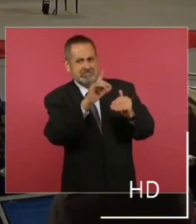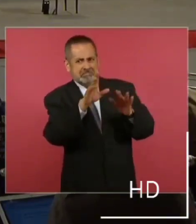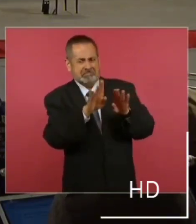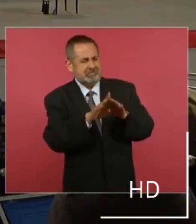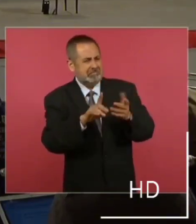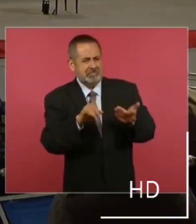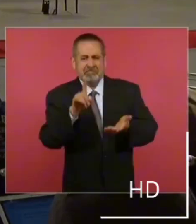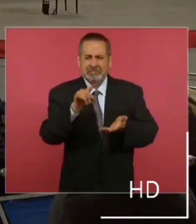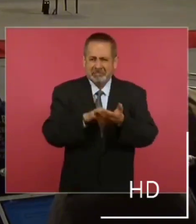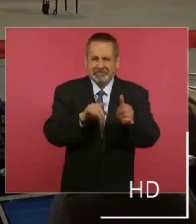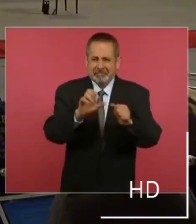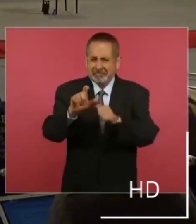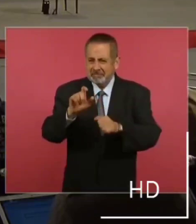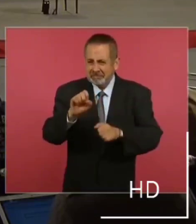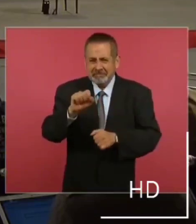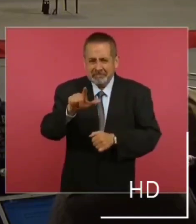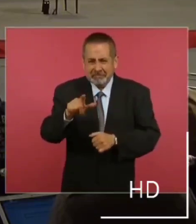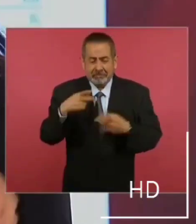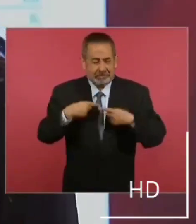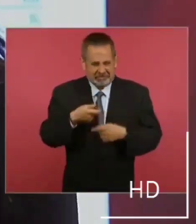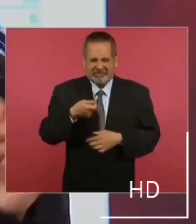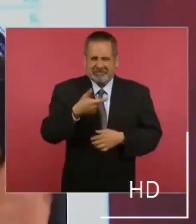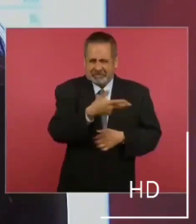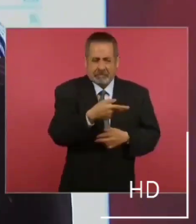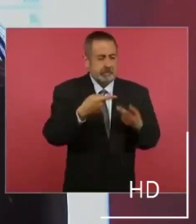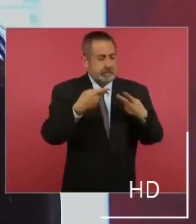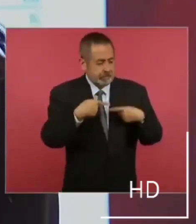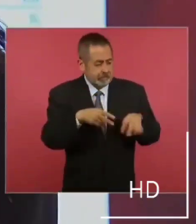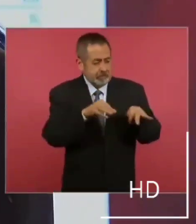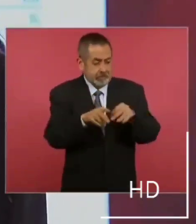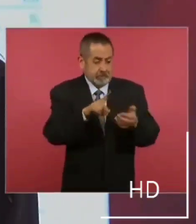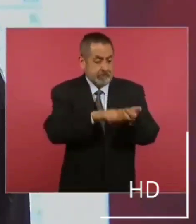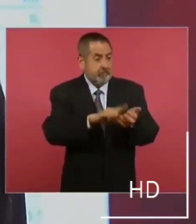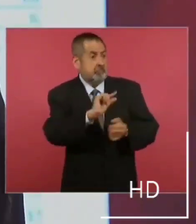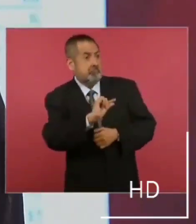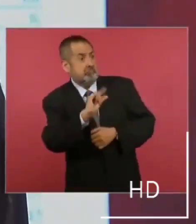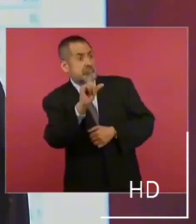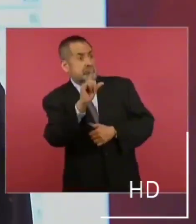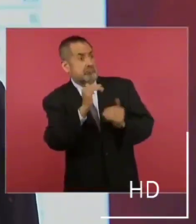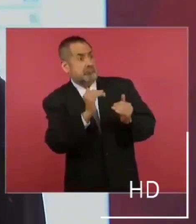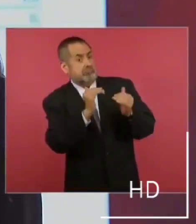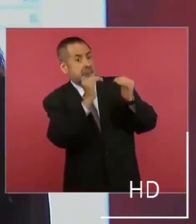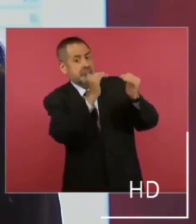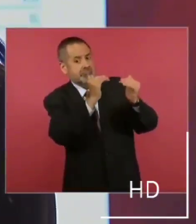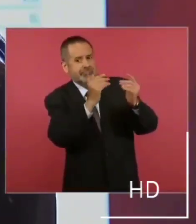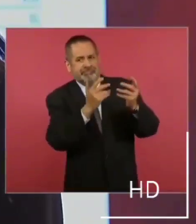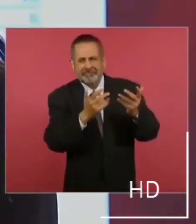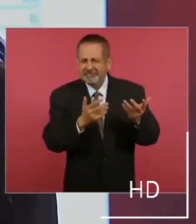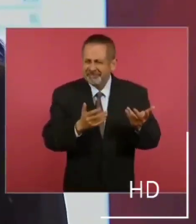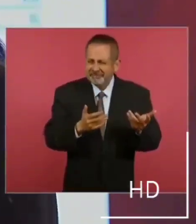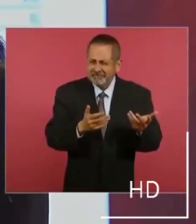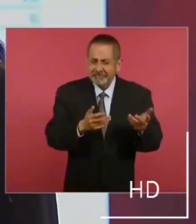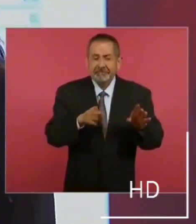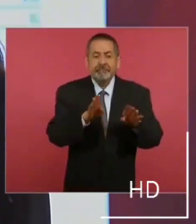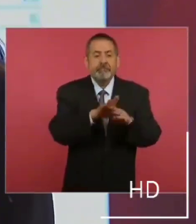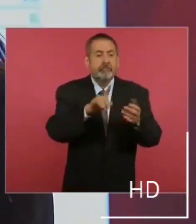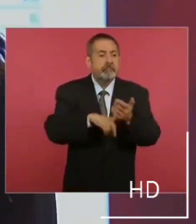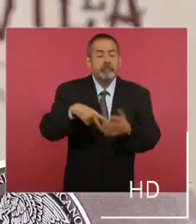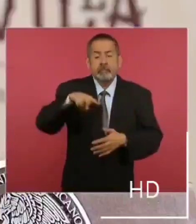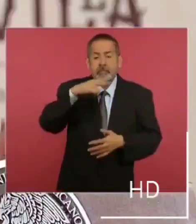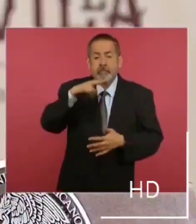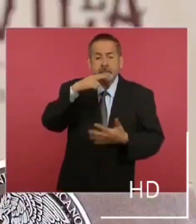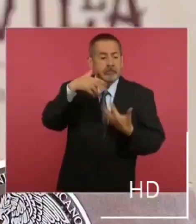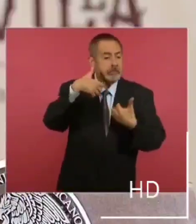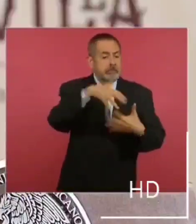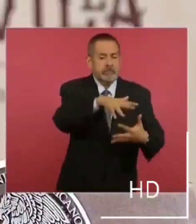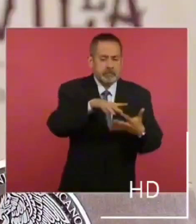1,767 personas, y así se les llama, servidores públicos superiores. En el Poder Judicial de la Federación está el aguinaldo del sueldo